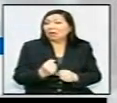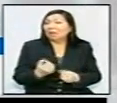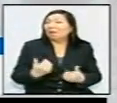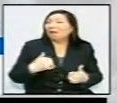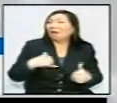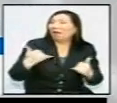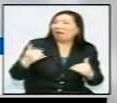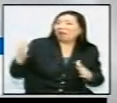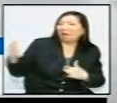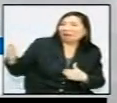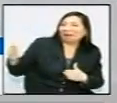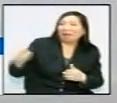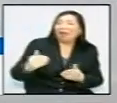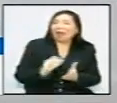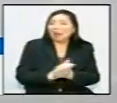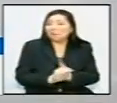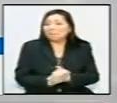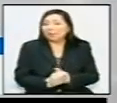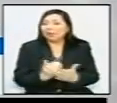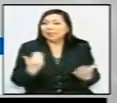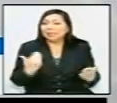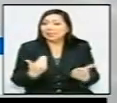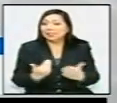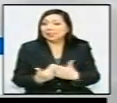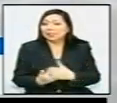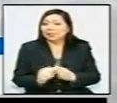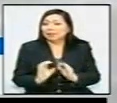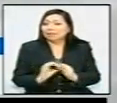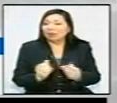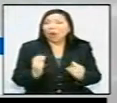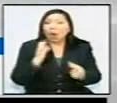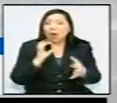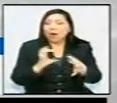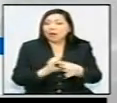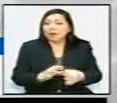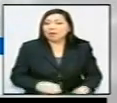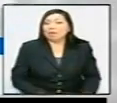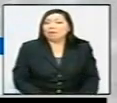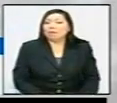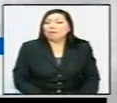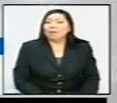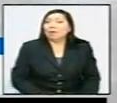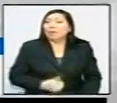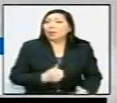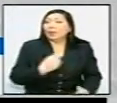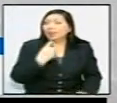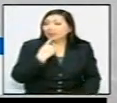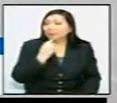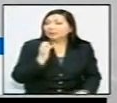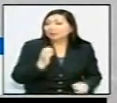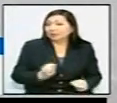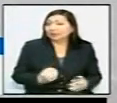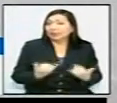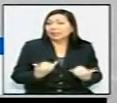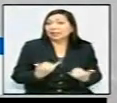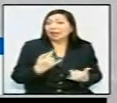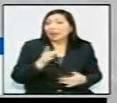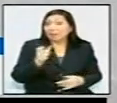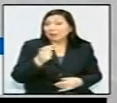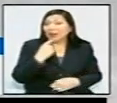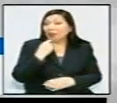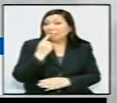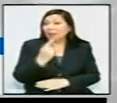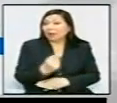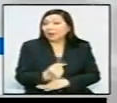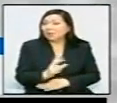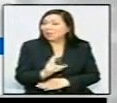social demostrando amistad, cercanía y familiaridad, con lo cual se confirma que el